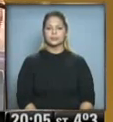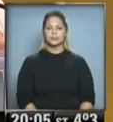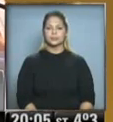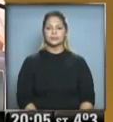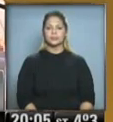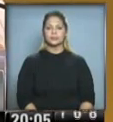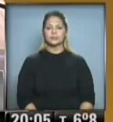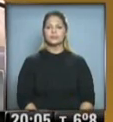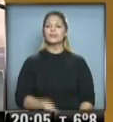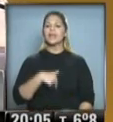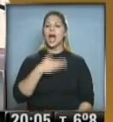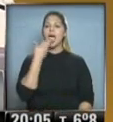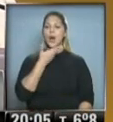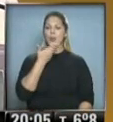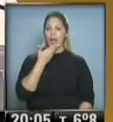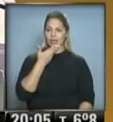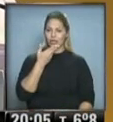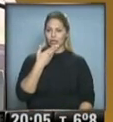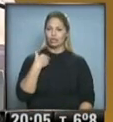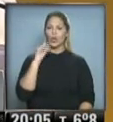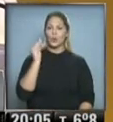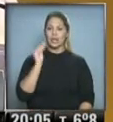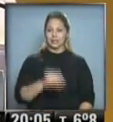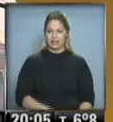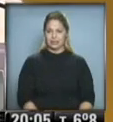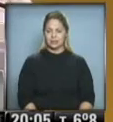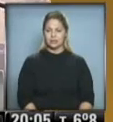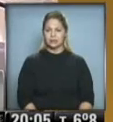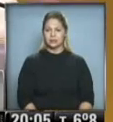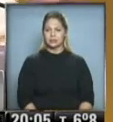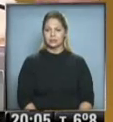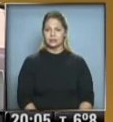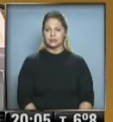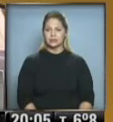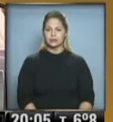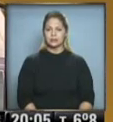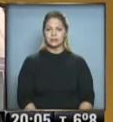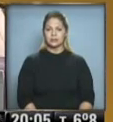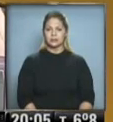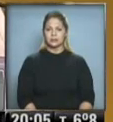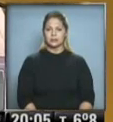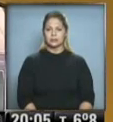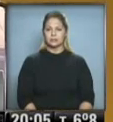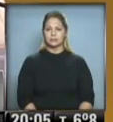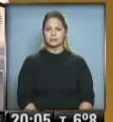Y atención, a juventud y a janela por la cual o futuro entra en el